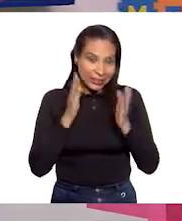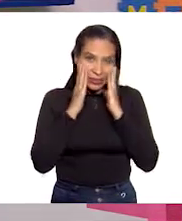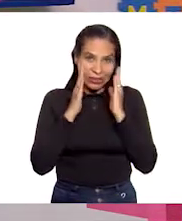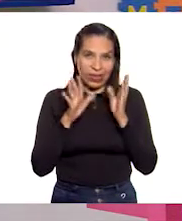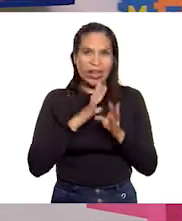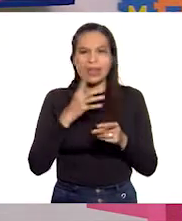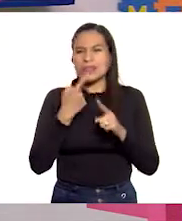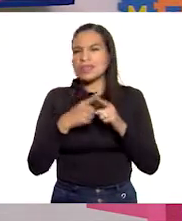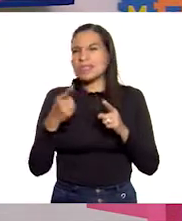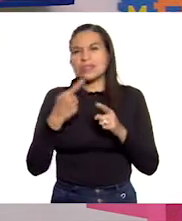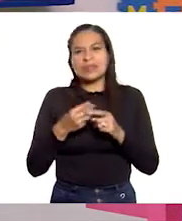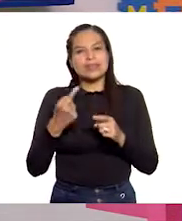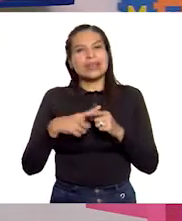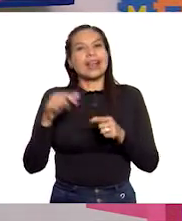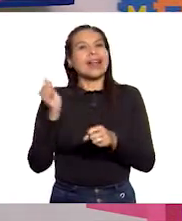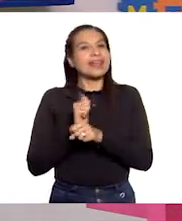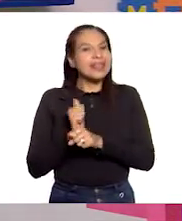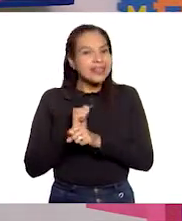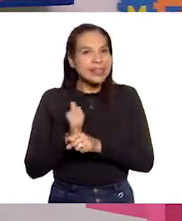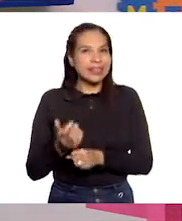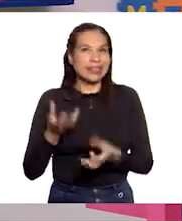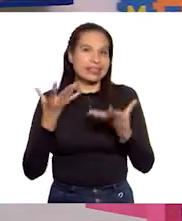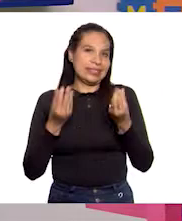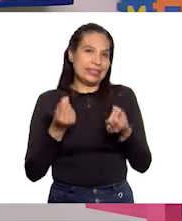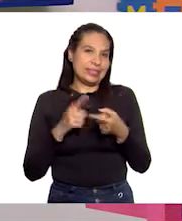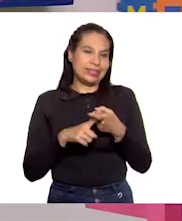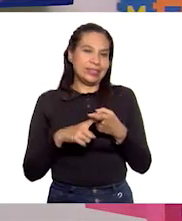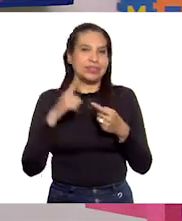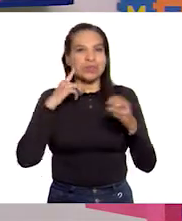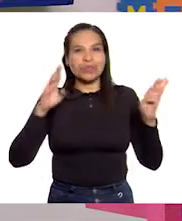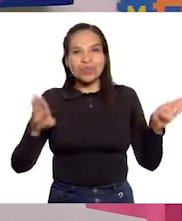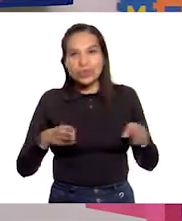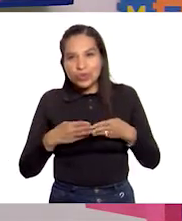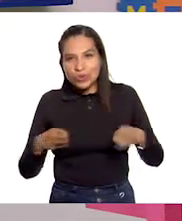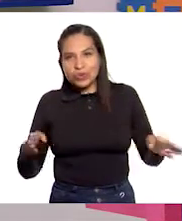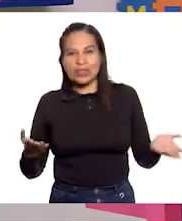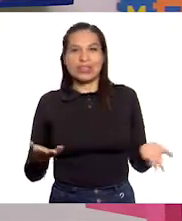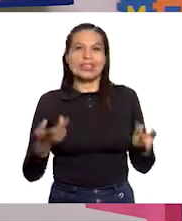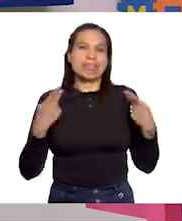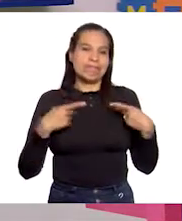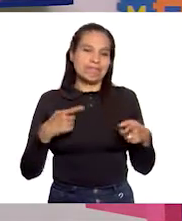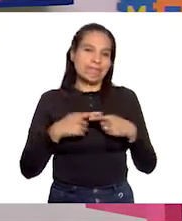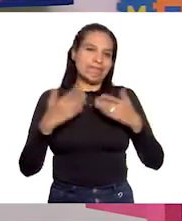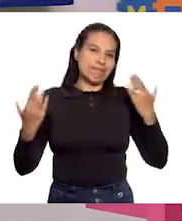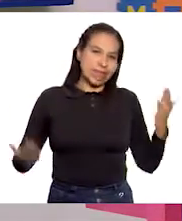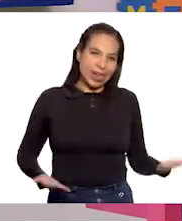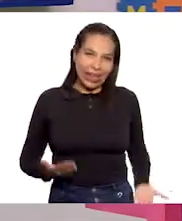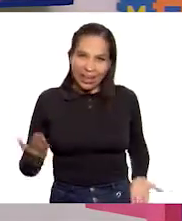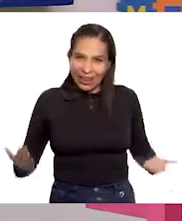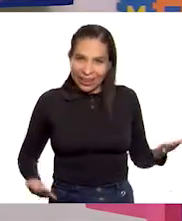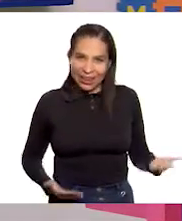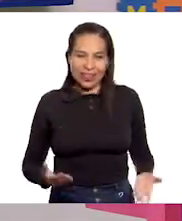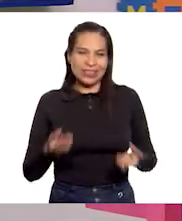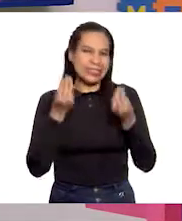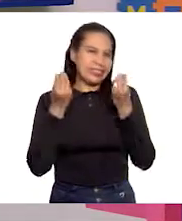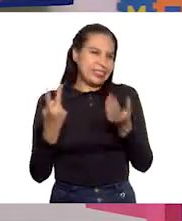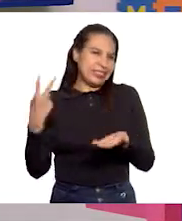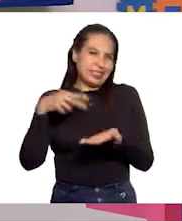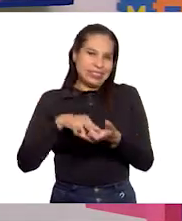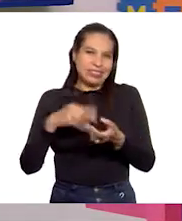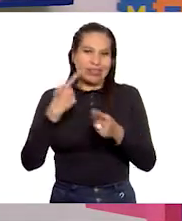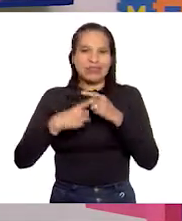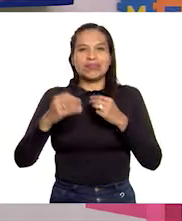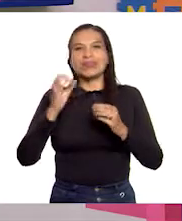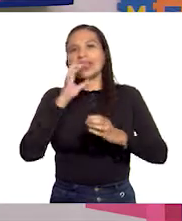Por aquí han pasado grandes artistas, grandes músicos, grandes bailarines, se han presentado